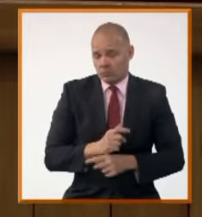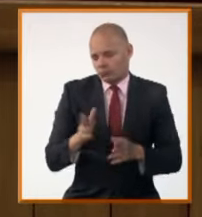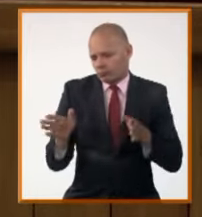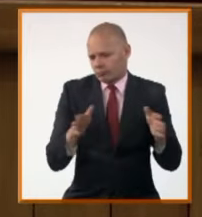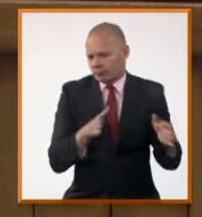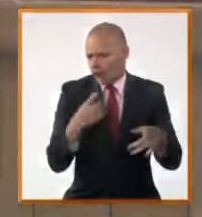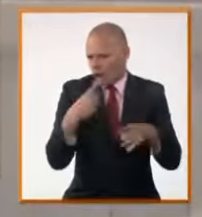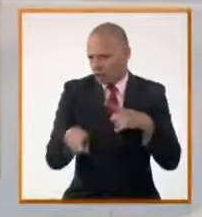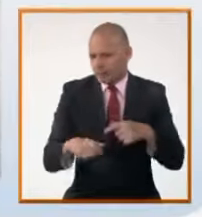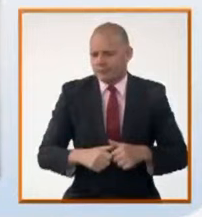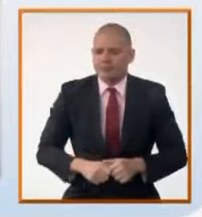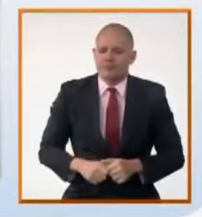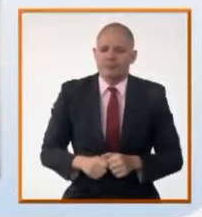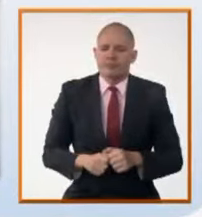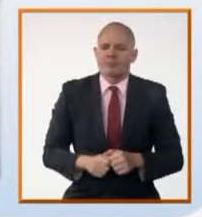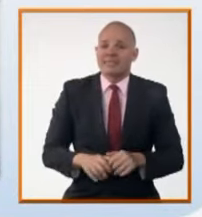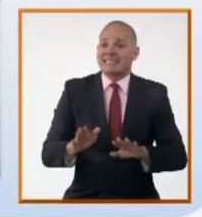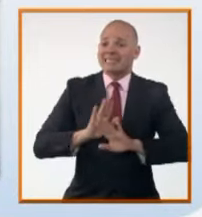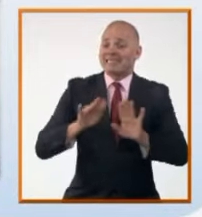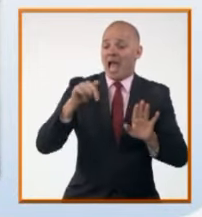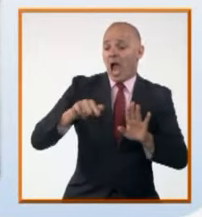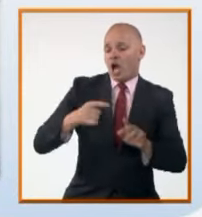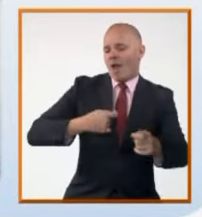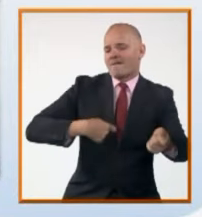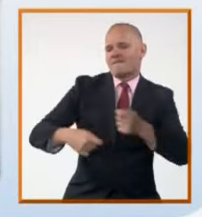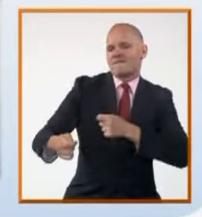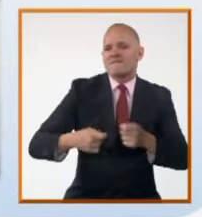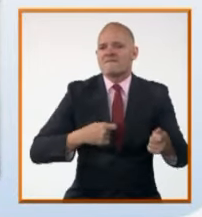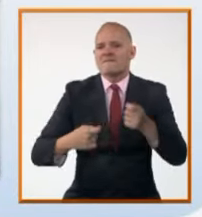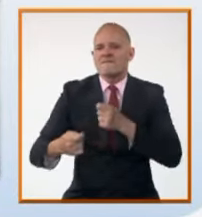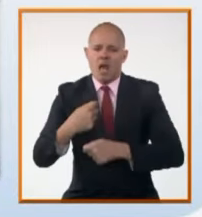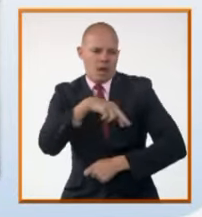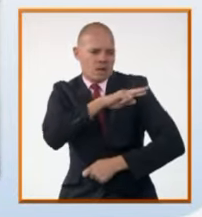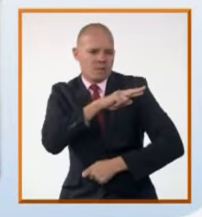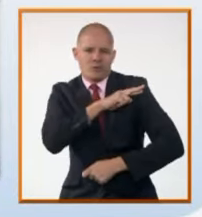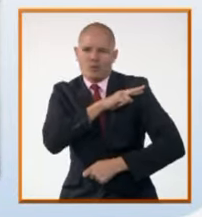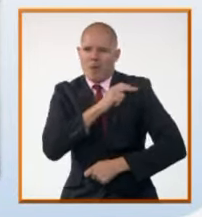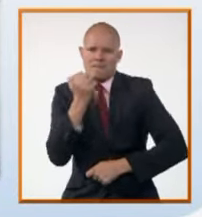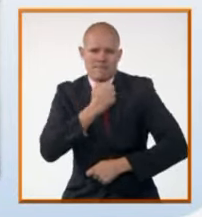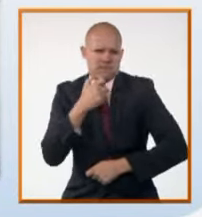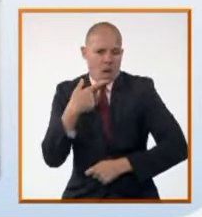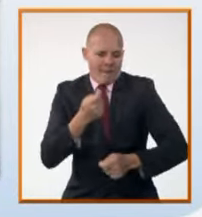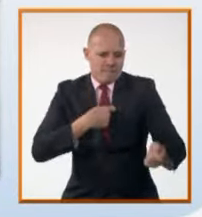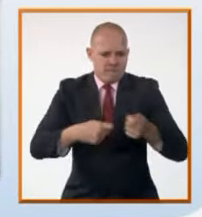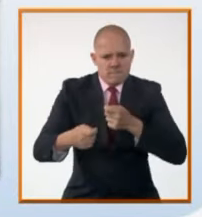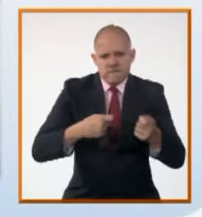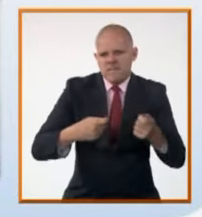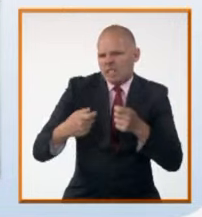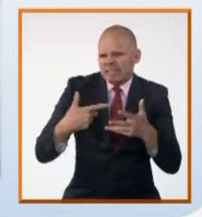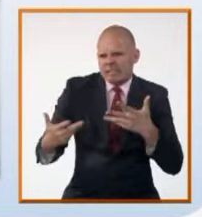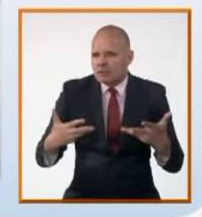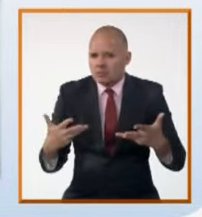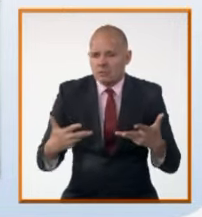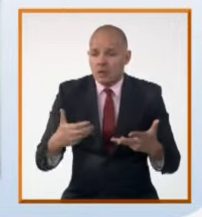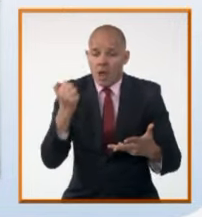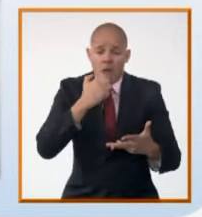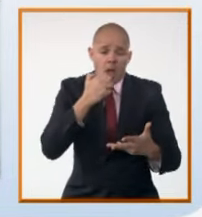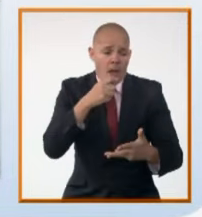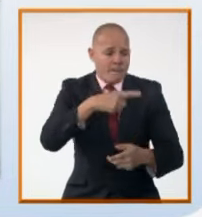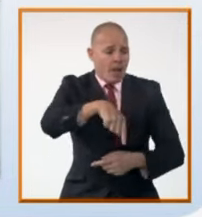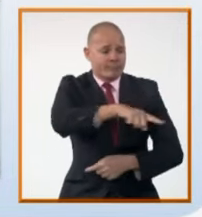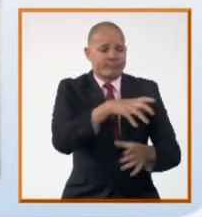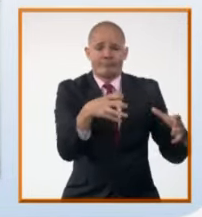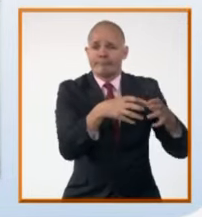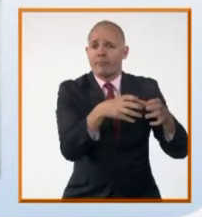en ocasiones ha sido desplazado y en gran medida por la dinámica importadora y comercial de la forma de gestión